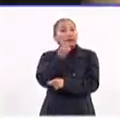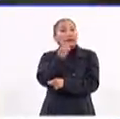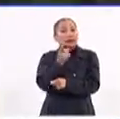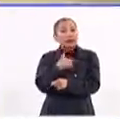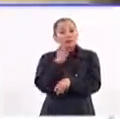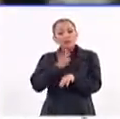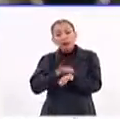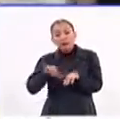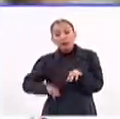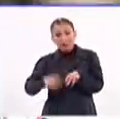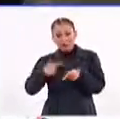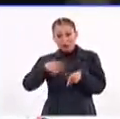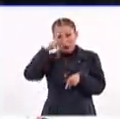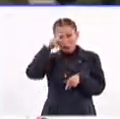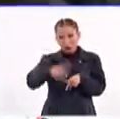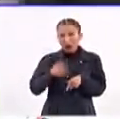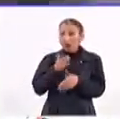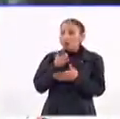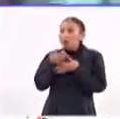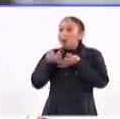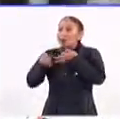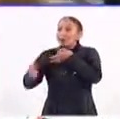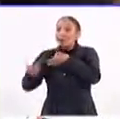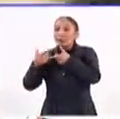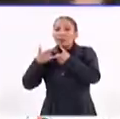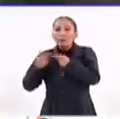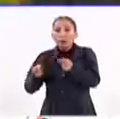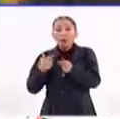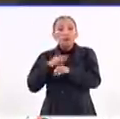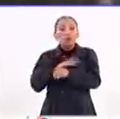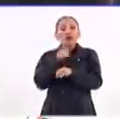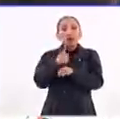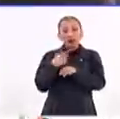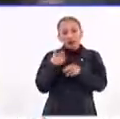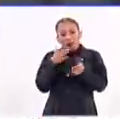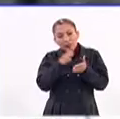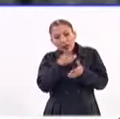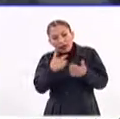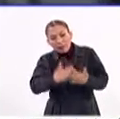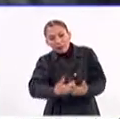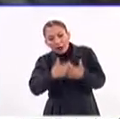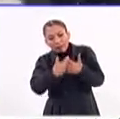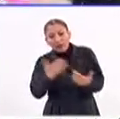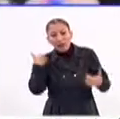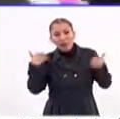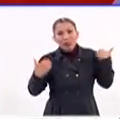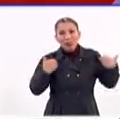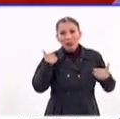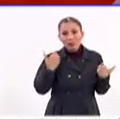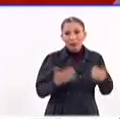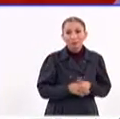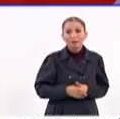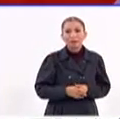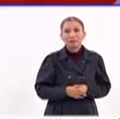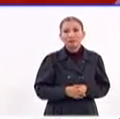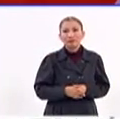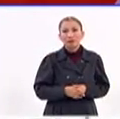el creciente interés de los mexicanos hacia la cultura nipona se debe al acercamiento a la industria del entretenimiento.